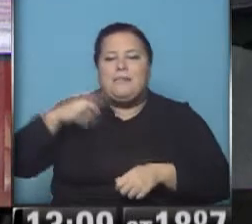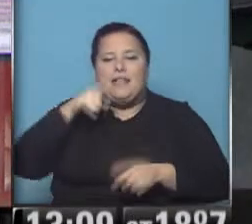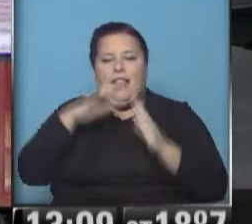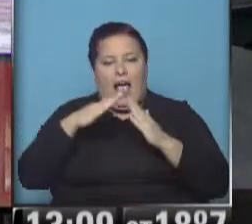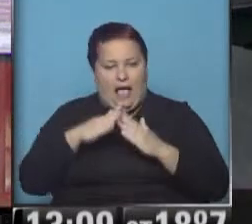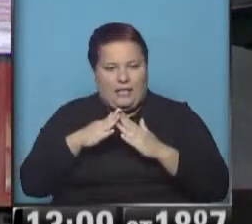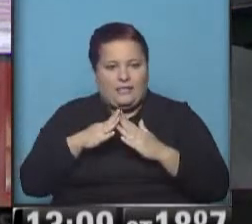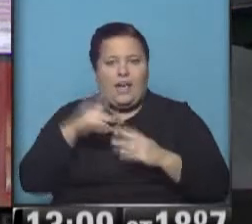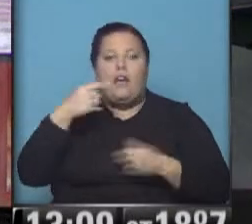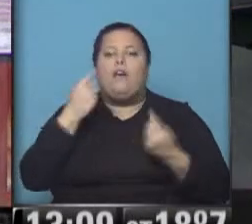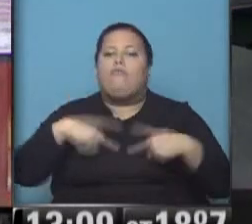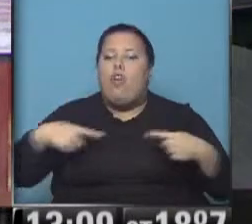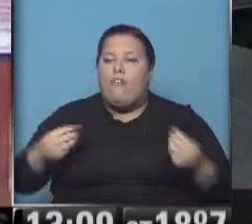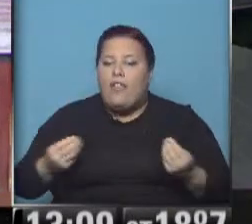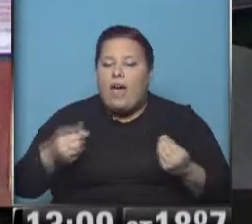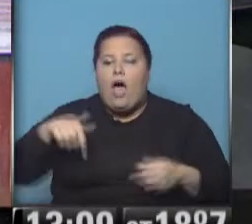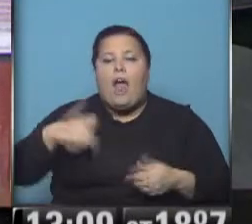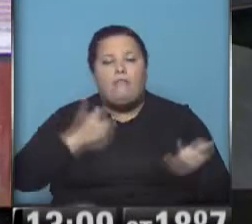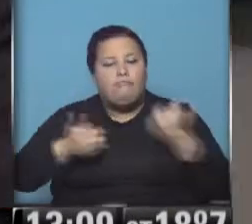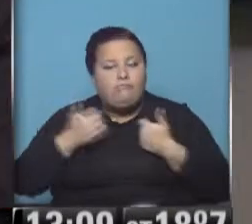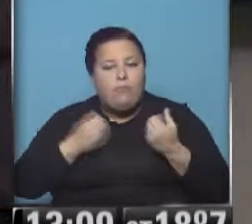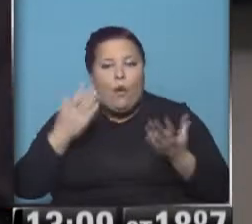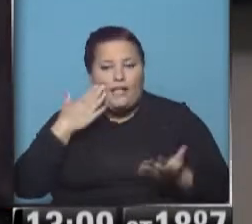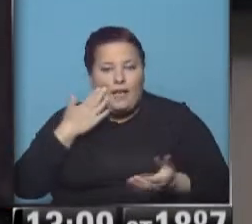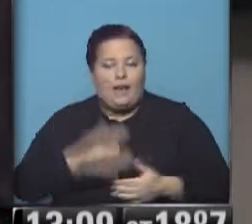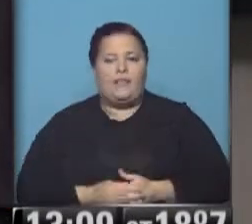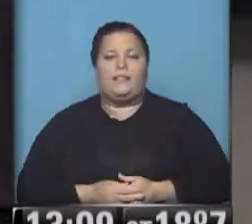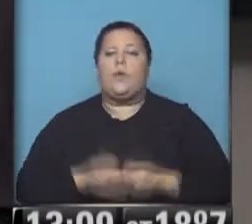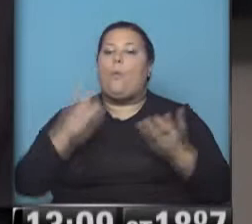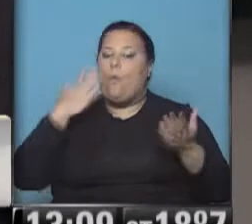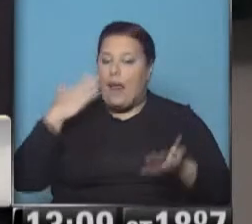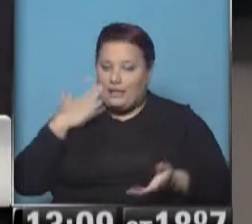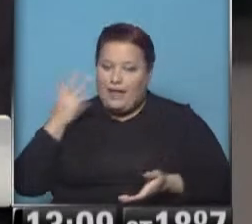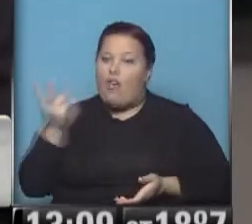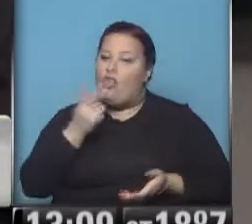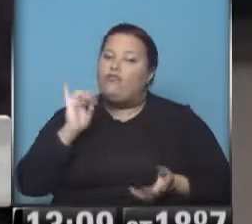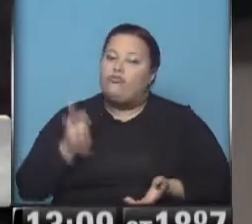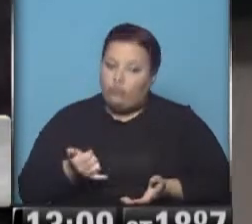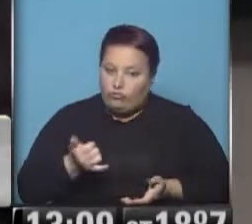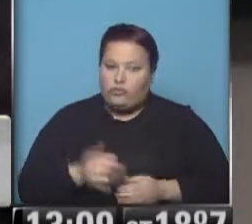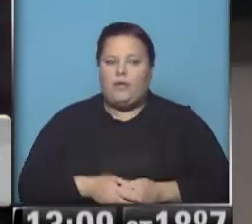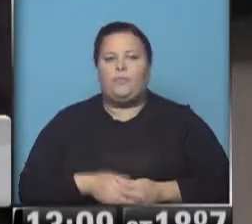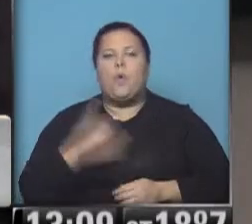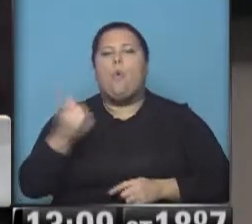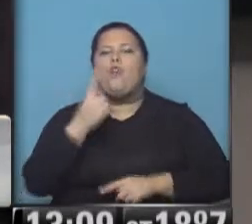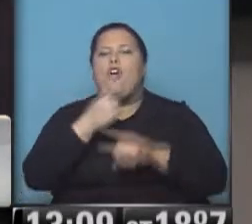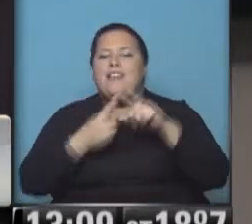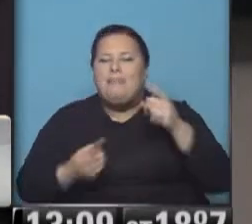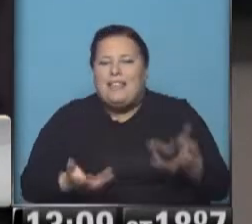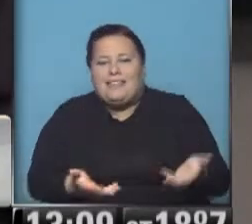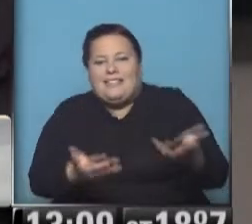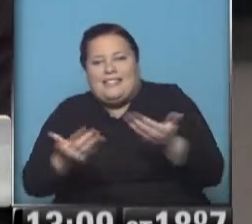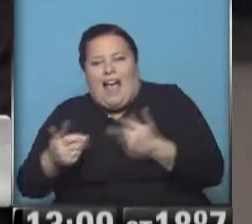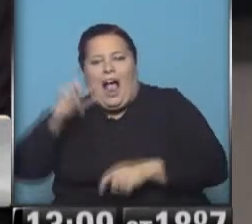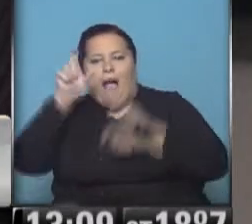de bielorrusia que cuáles son las novedades estado horas buenas tardes buenas tardes roberto silvera así una hora y media tardaron en sacar esta